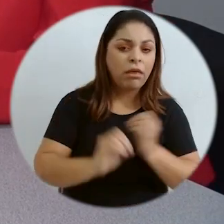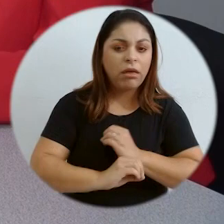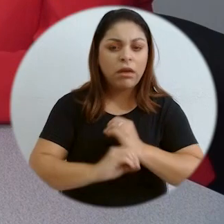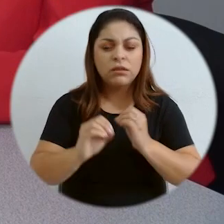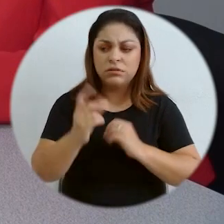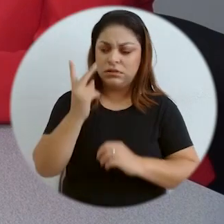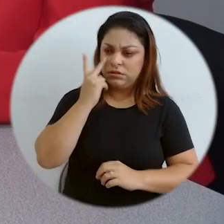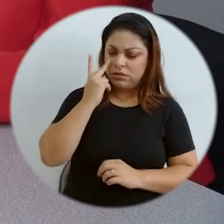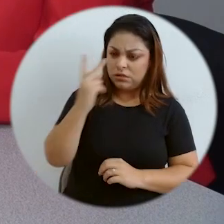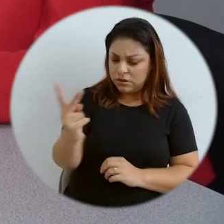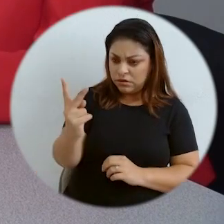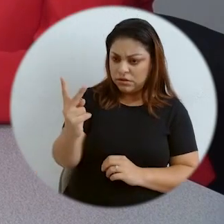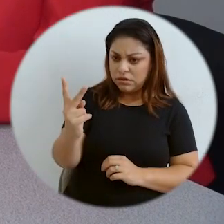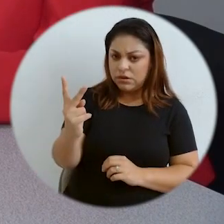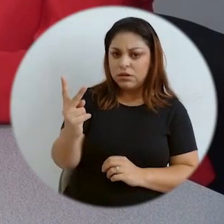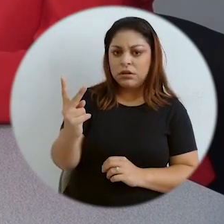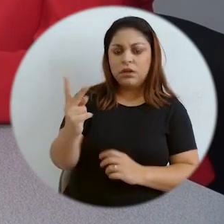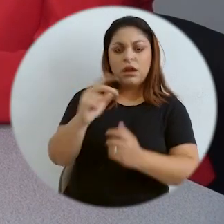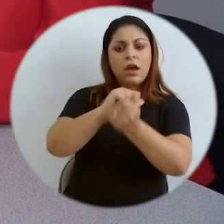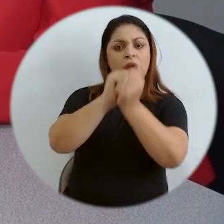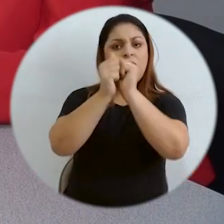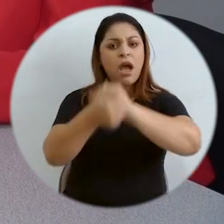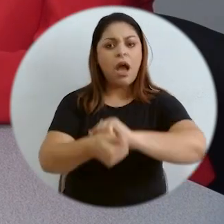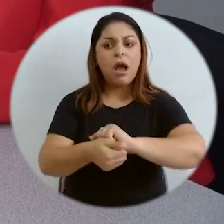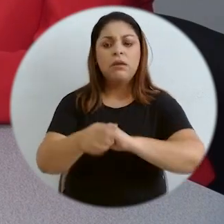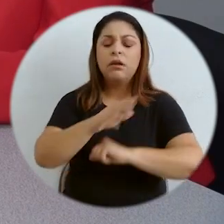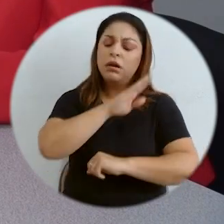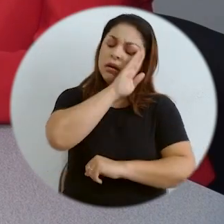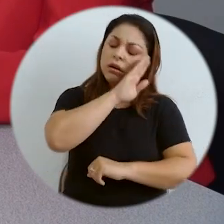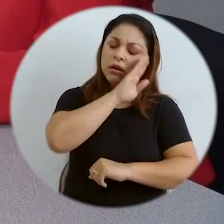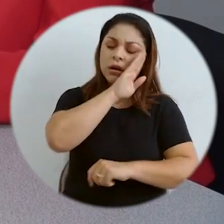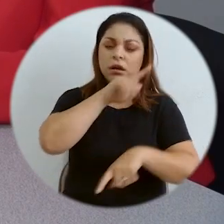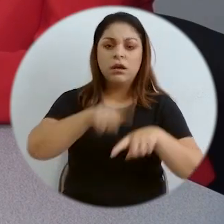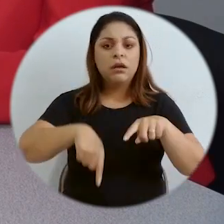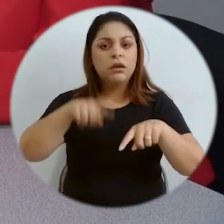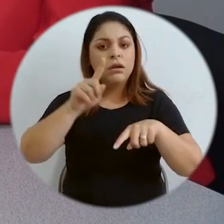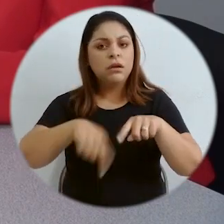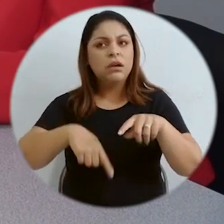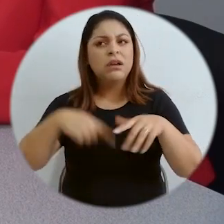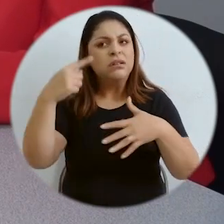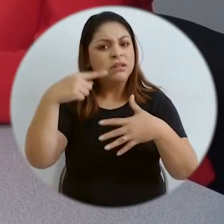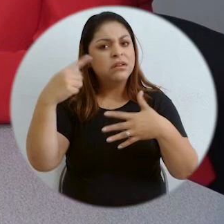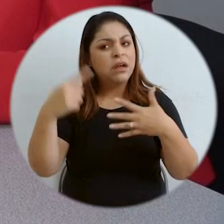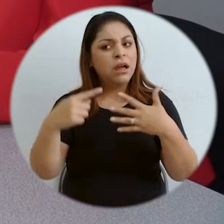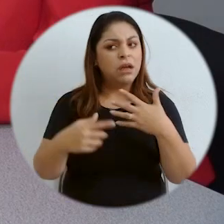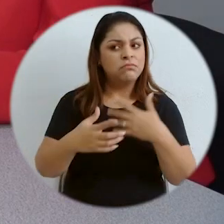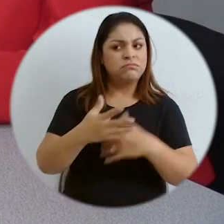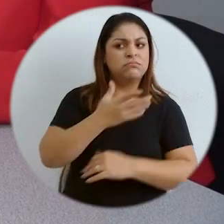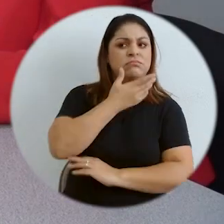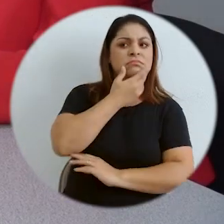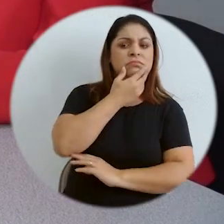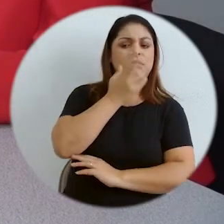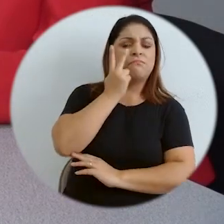les gustaban. Un cambio en los patrones de sueño, por ejemplo, ahí podríamos decir, bueno, hay algo que tal vez no